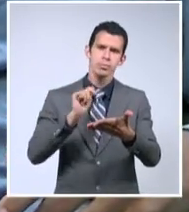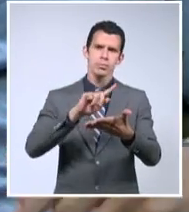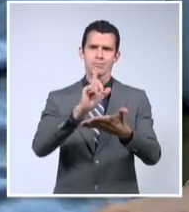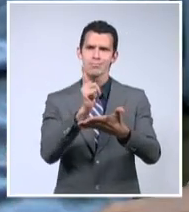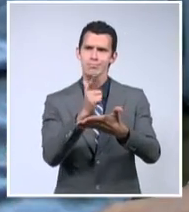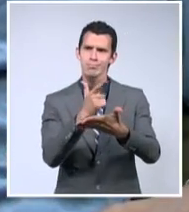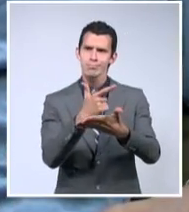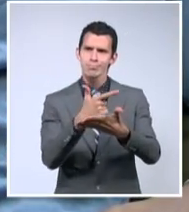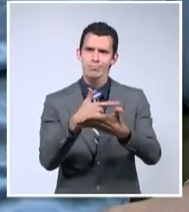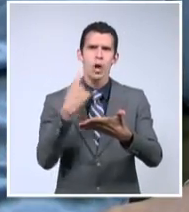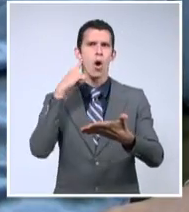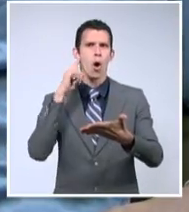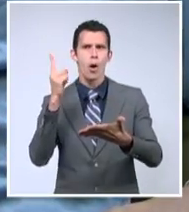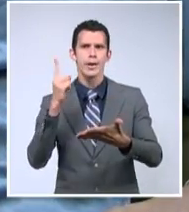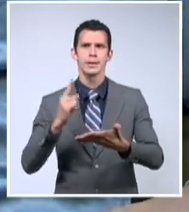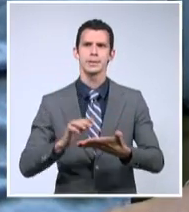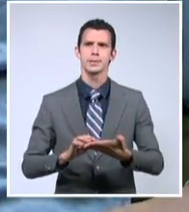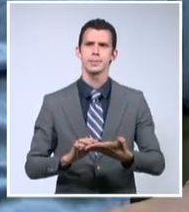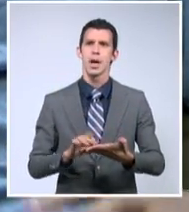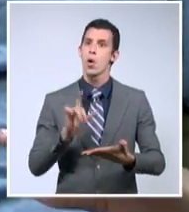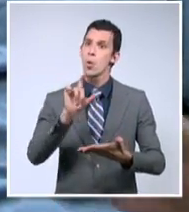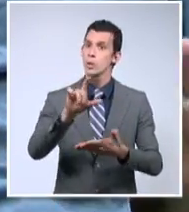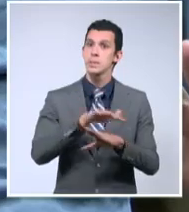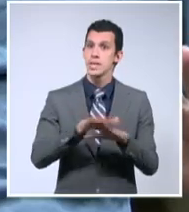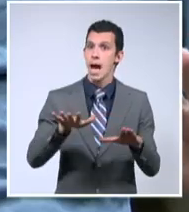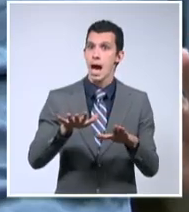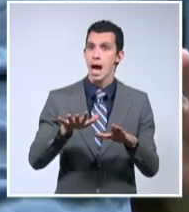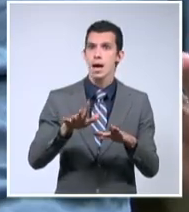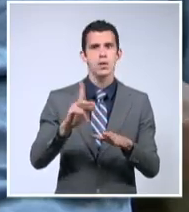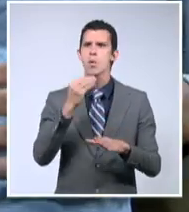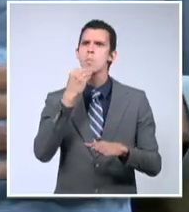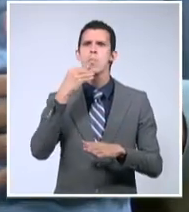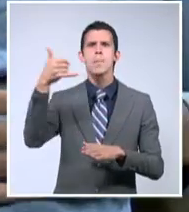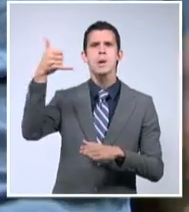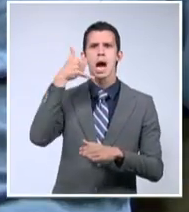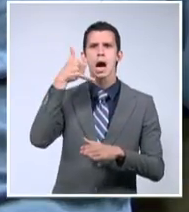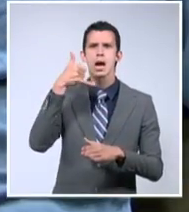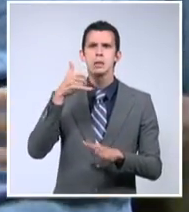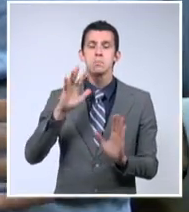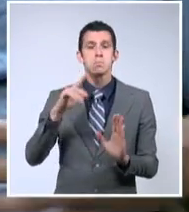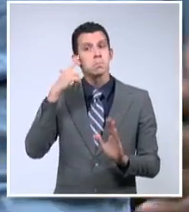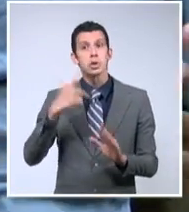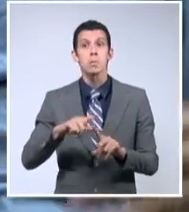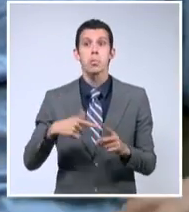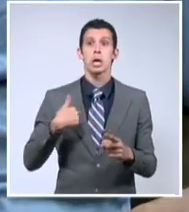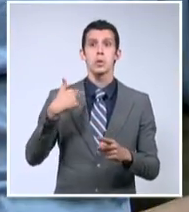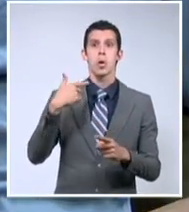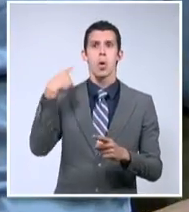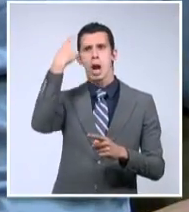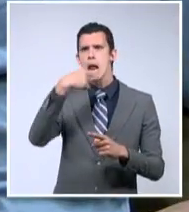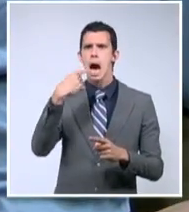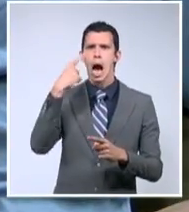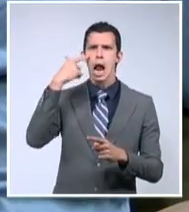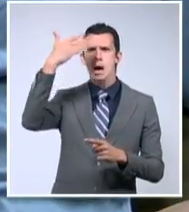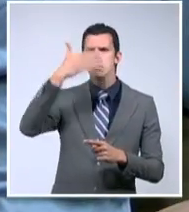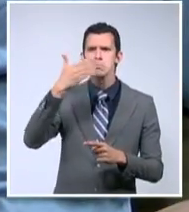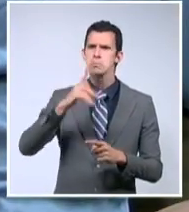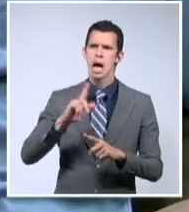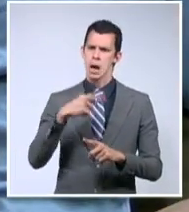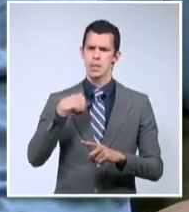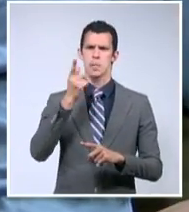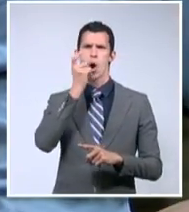sin vernos, por teléfono normal. Parece, no sé por qué no quería identificarse, que me interesa tampoco ver la cara. Al final no me gustan los hombres, a mí no me interesa el